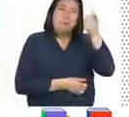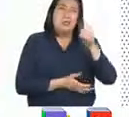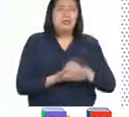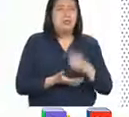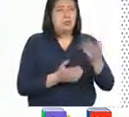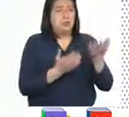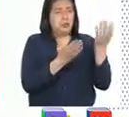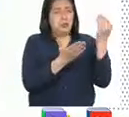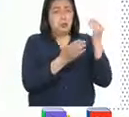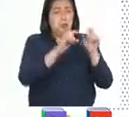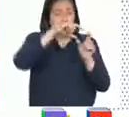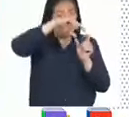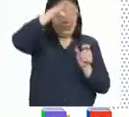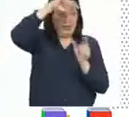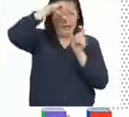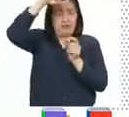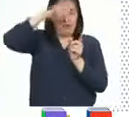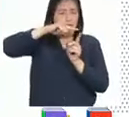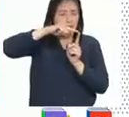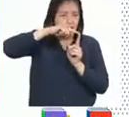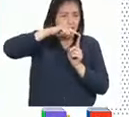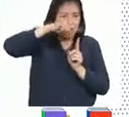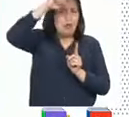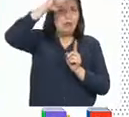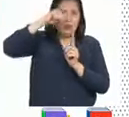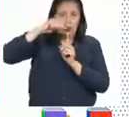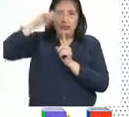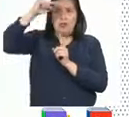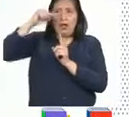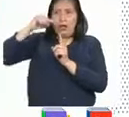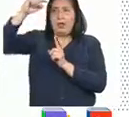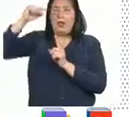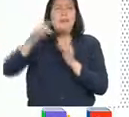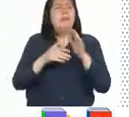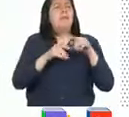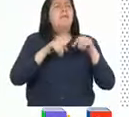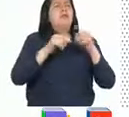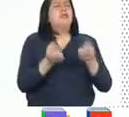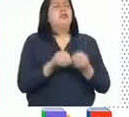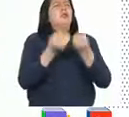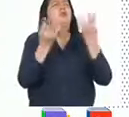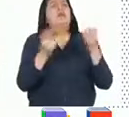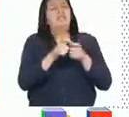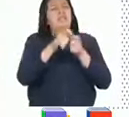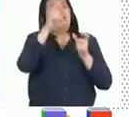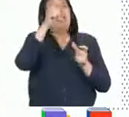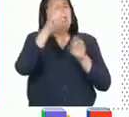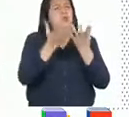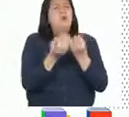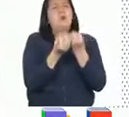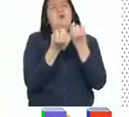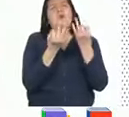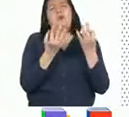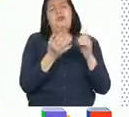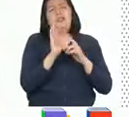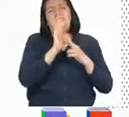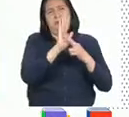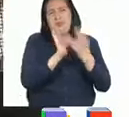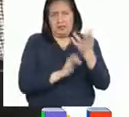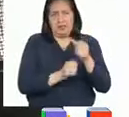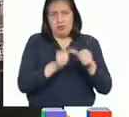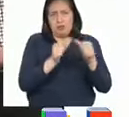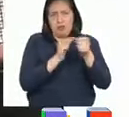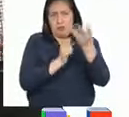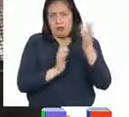cuenta que en un gráfico de barras, la altura de cada barra depende de qué tan grande o pequeña sea la cantidad por